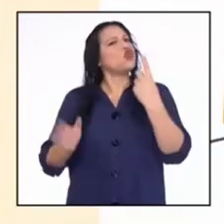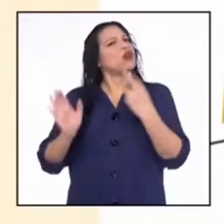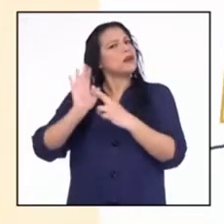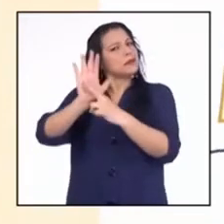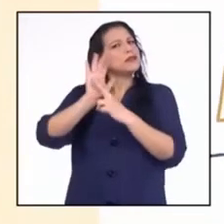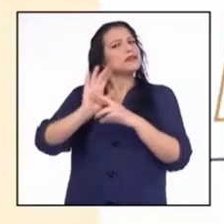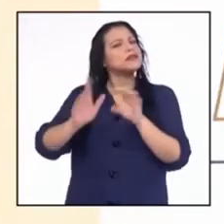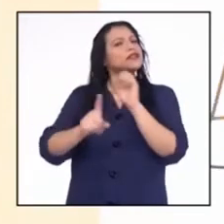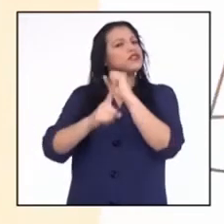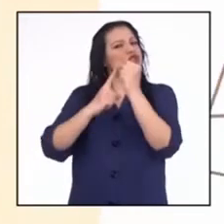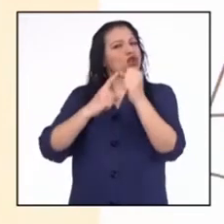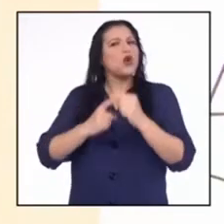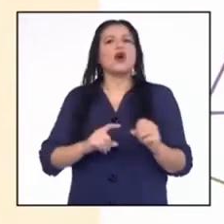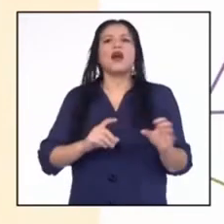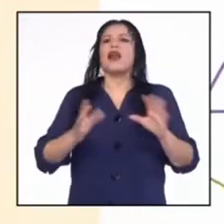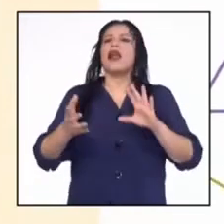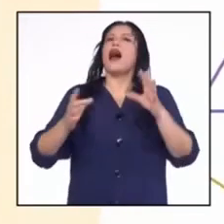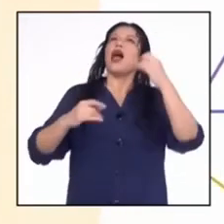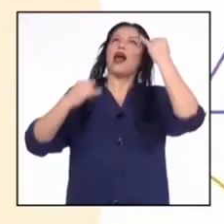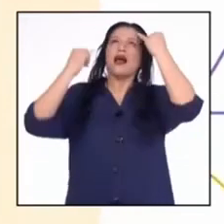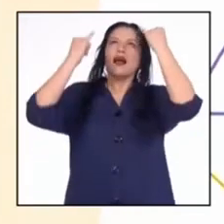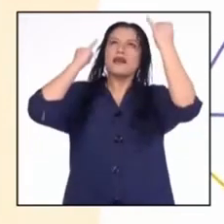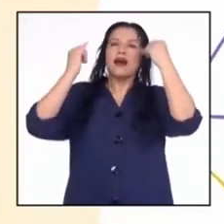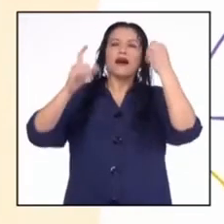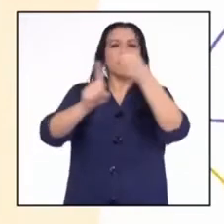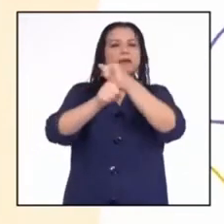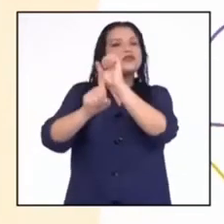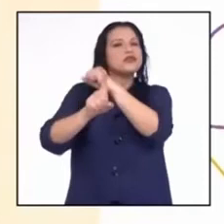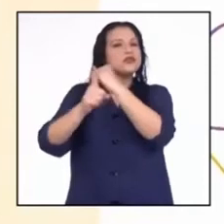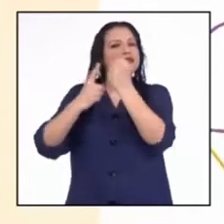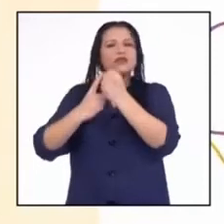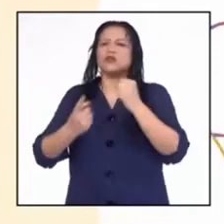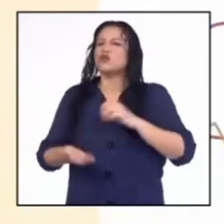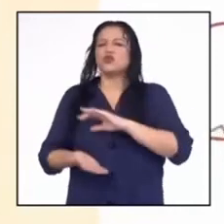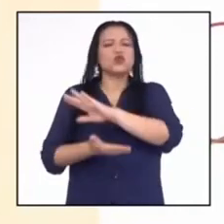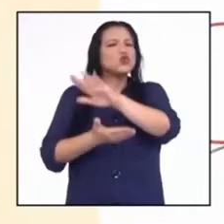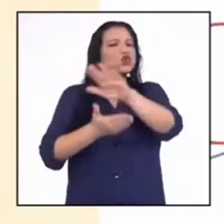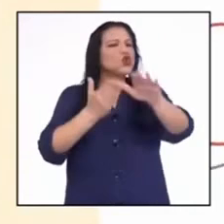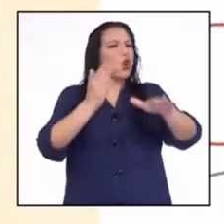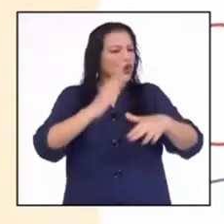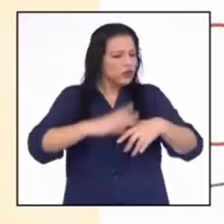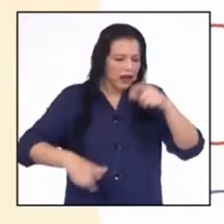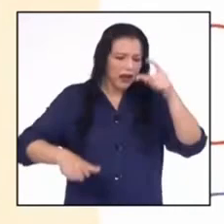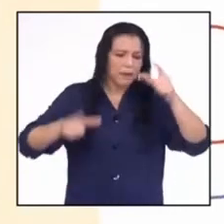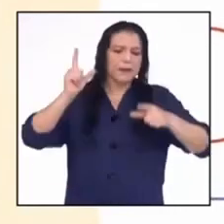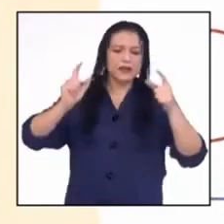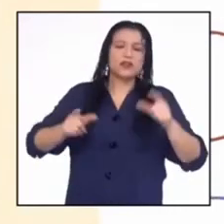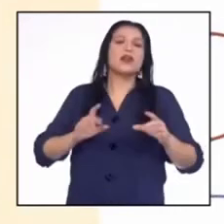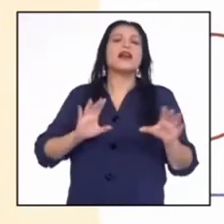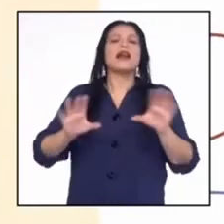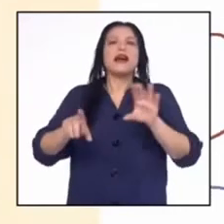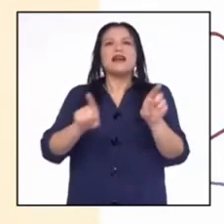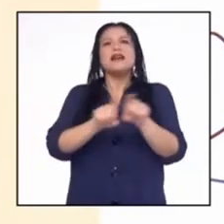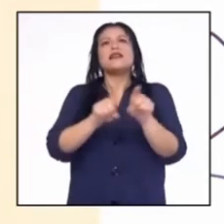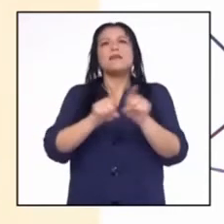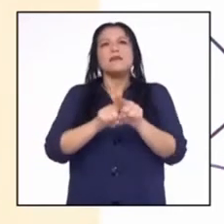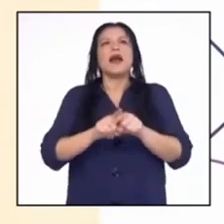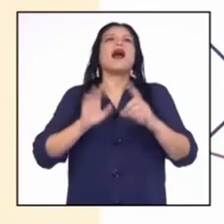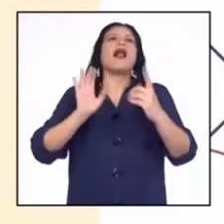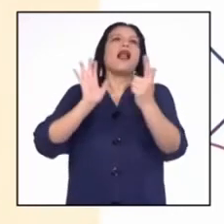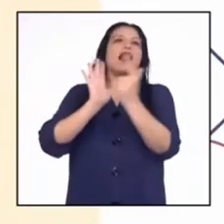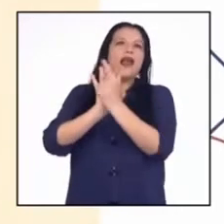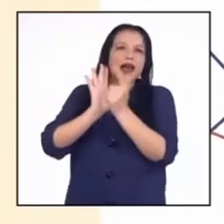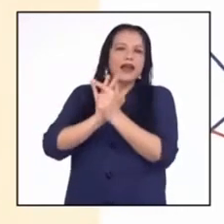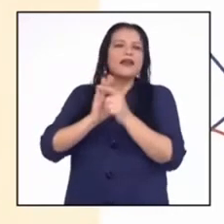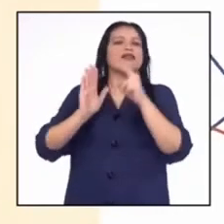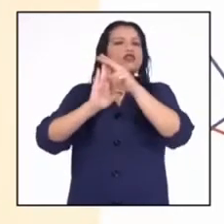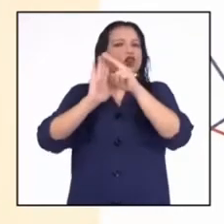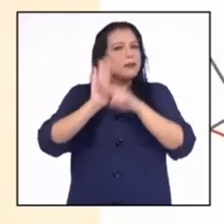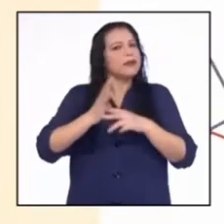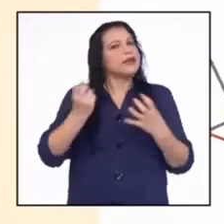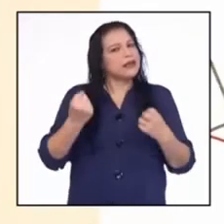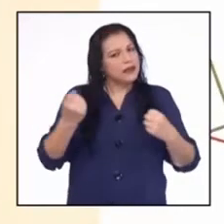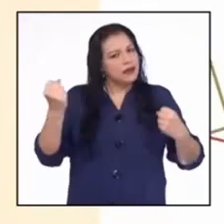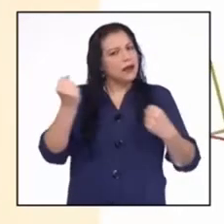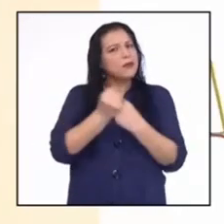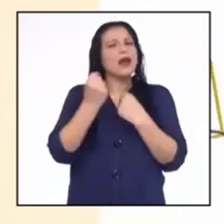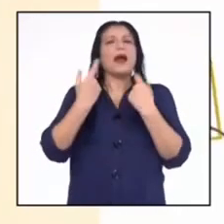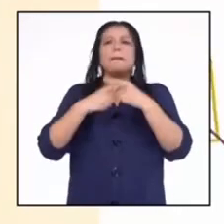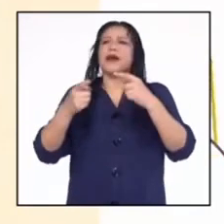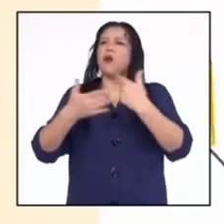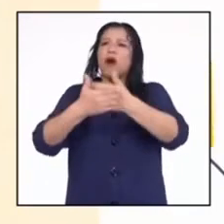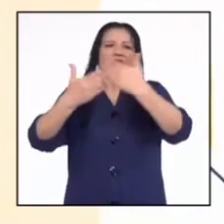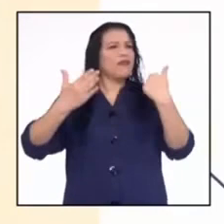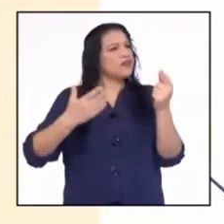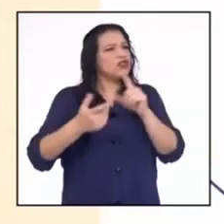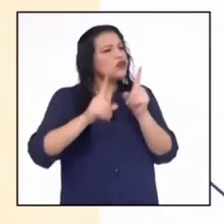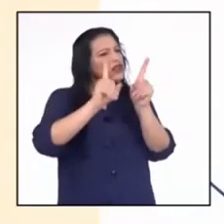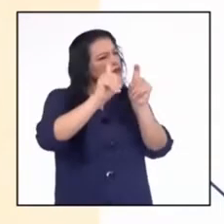social la ha creado la sociedad, sino toda la gente que hace sus leyes y sus normas y que los quieren apoyar, pero ni siquiera les